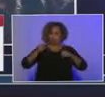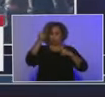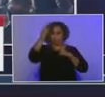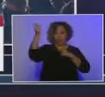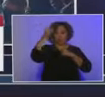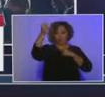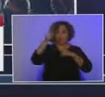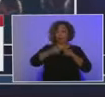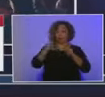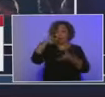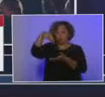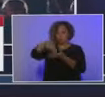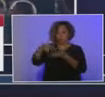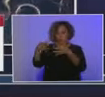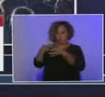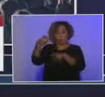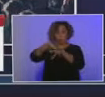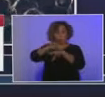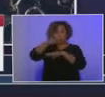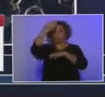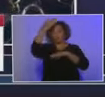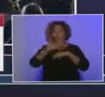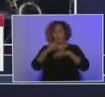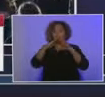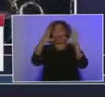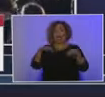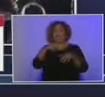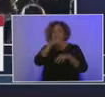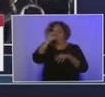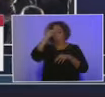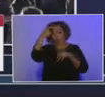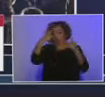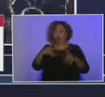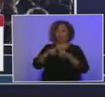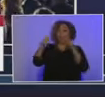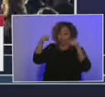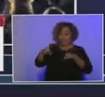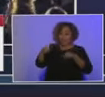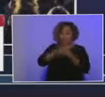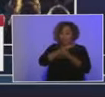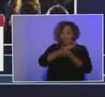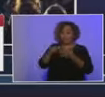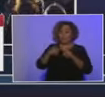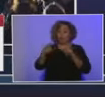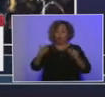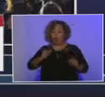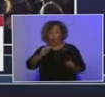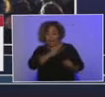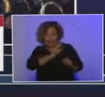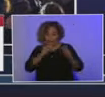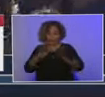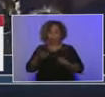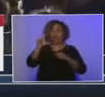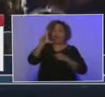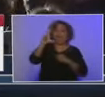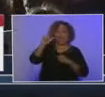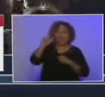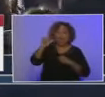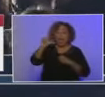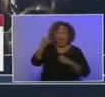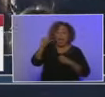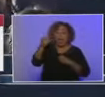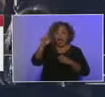pueden parar en una esquina como hacen en Puerto Rico al frente de la fortaleza. Y aquí en la ciudad de Nueva York, aparte de Atlanta y de Los Ángeles, que por cierto